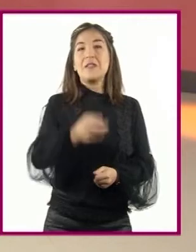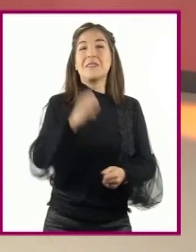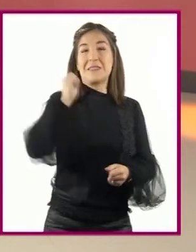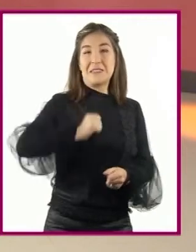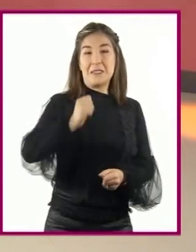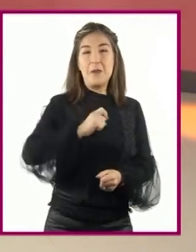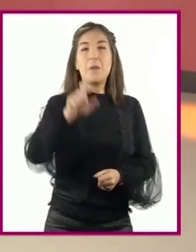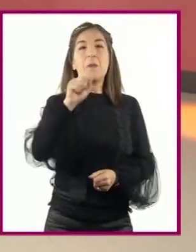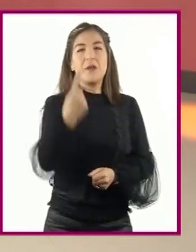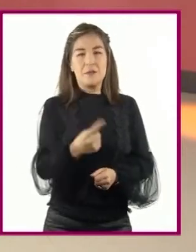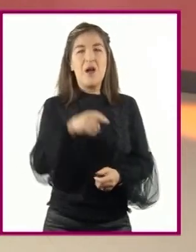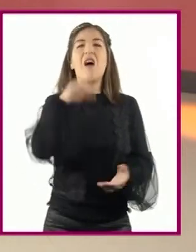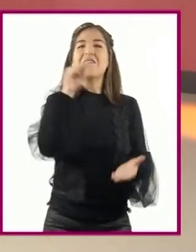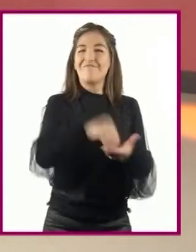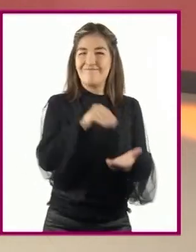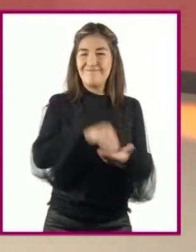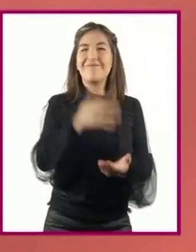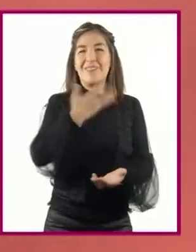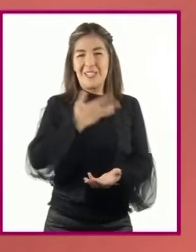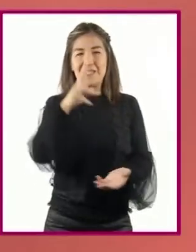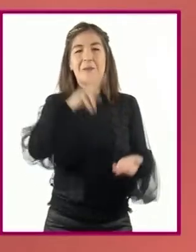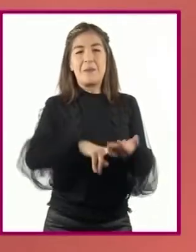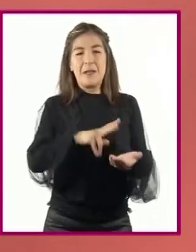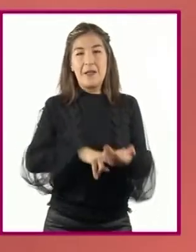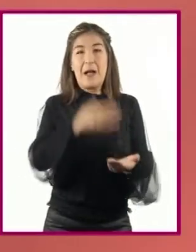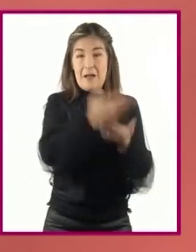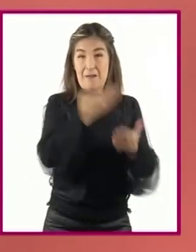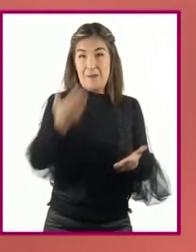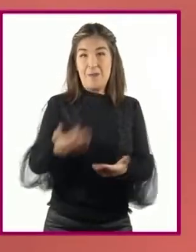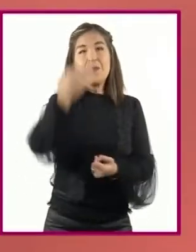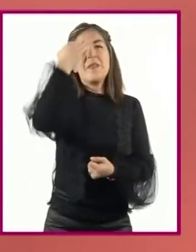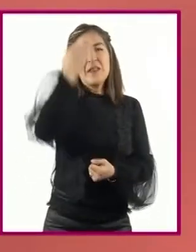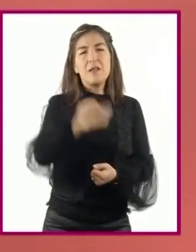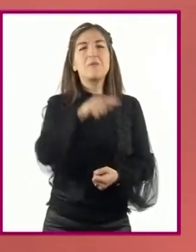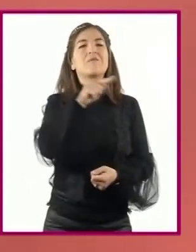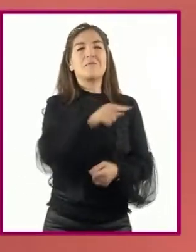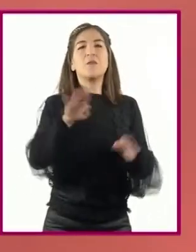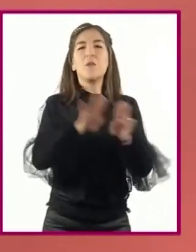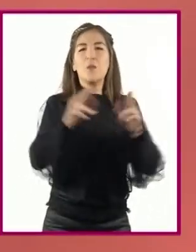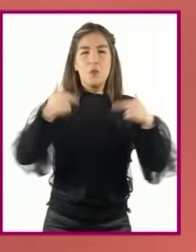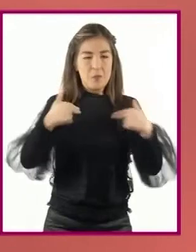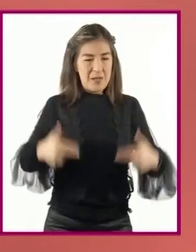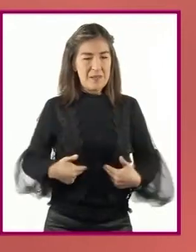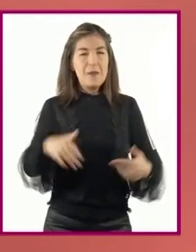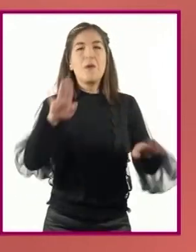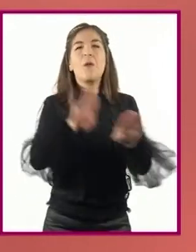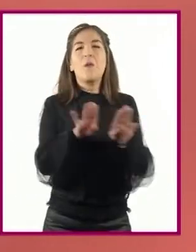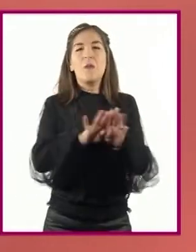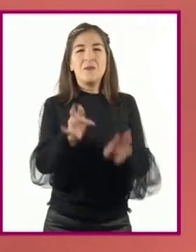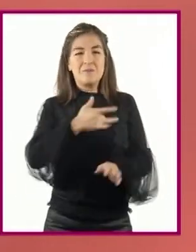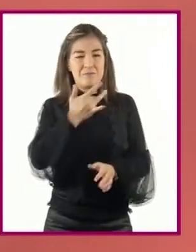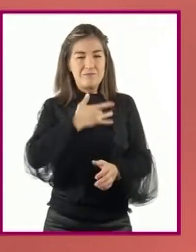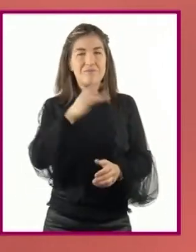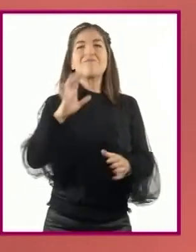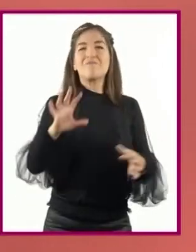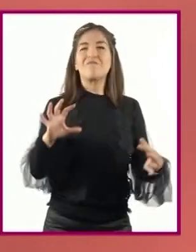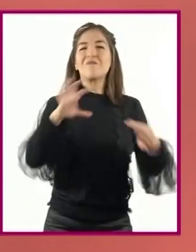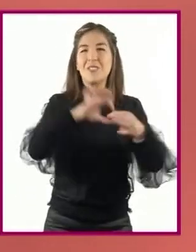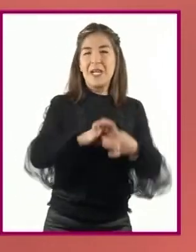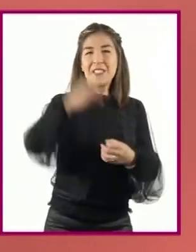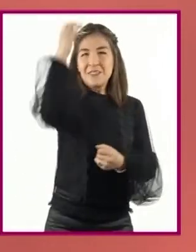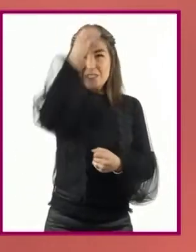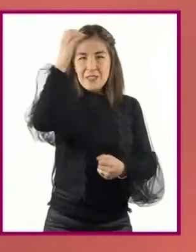tenemos mucho de estos valores. Actualmente, el ser humano está más afianzado a los avances tecnológicos